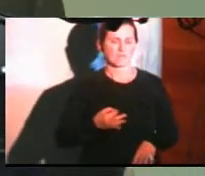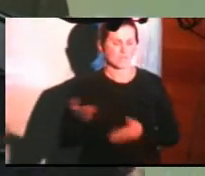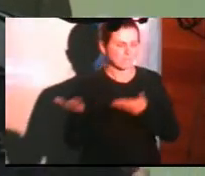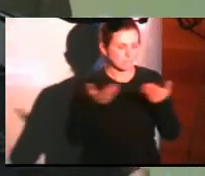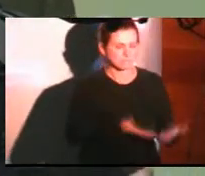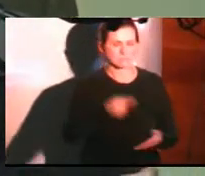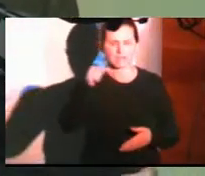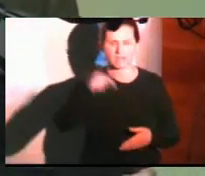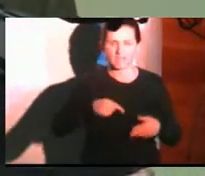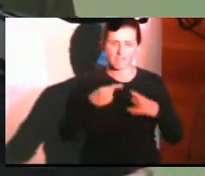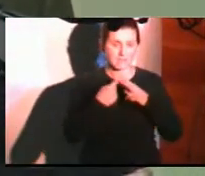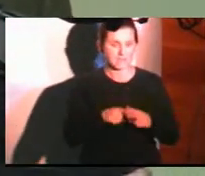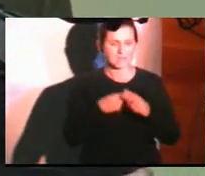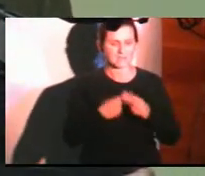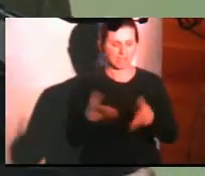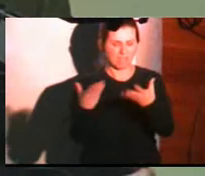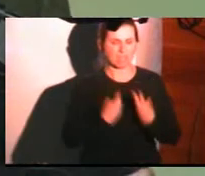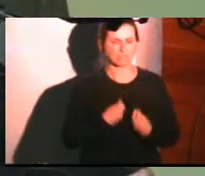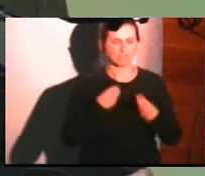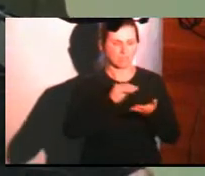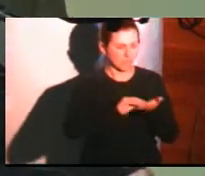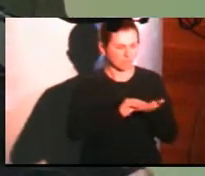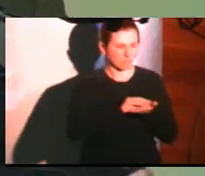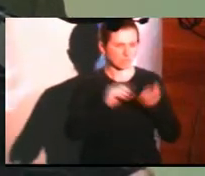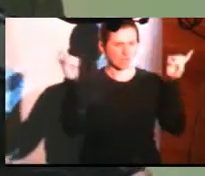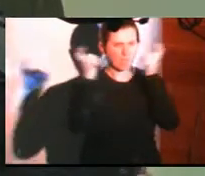solucionar problemas profundamente humanos y profundamente